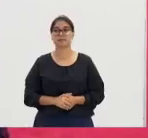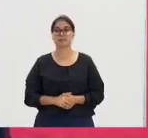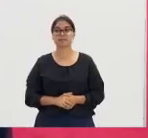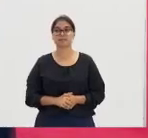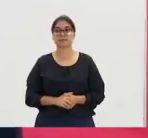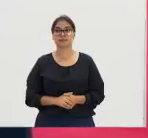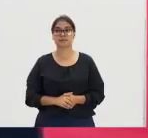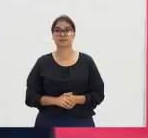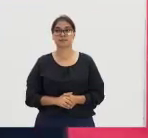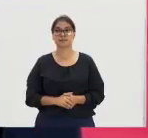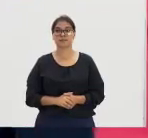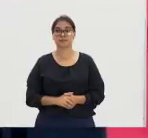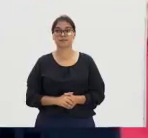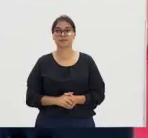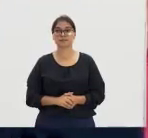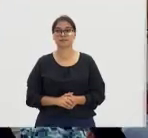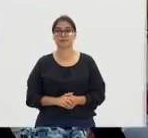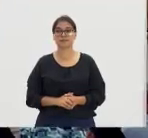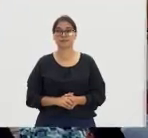Pero escrito está: